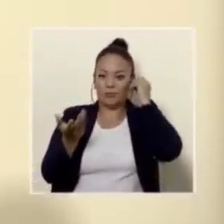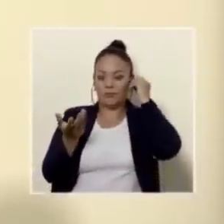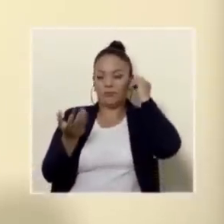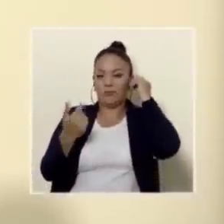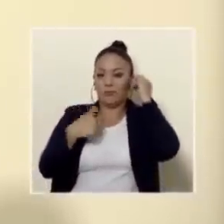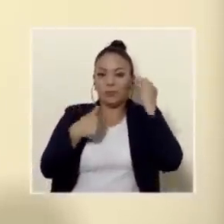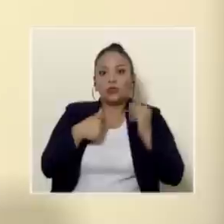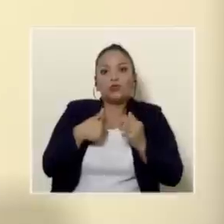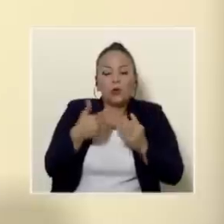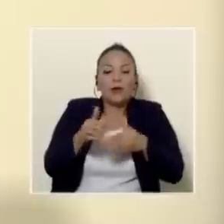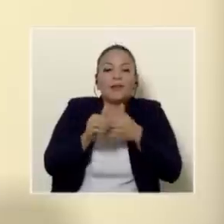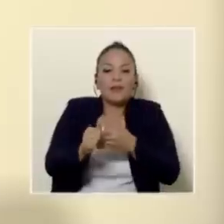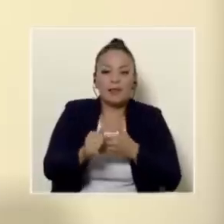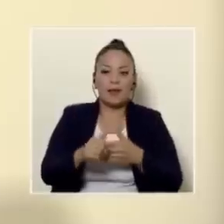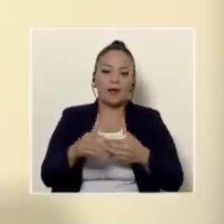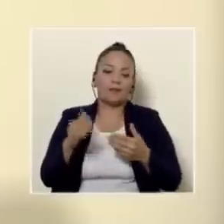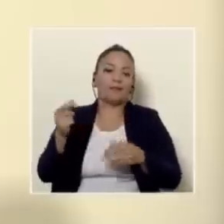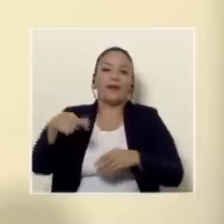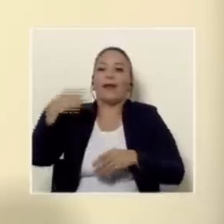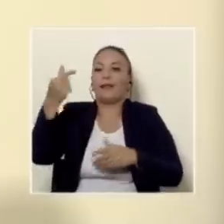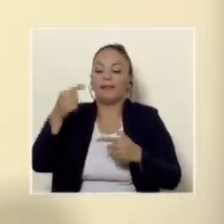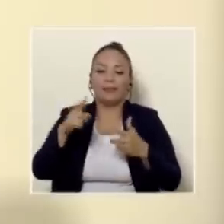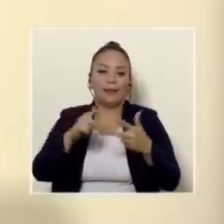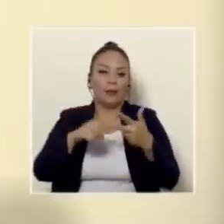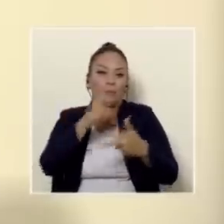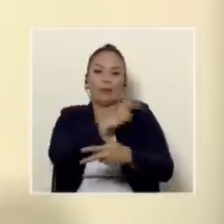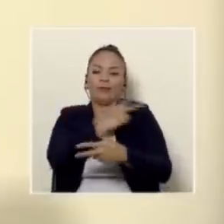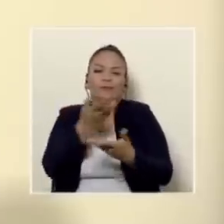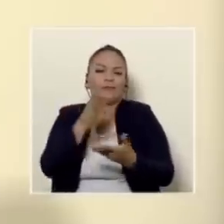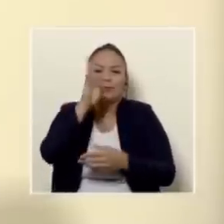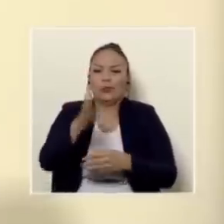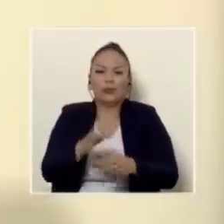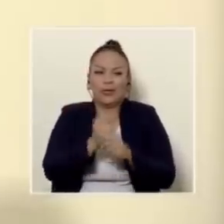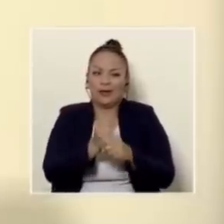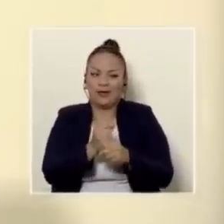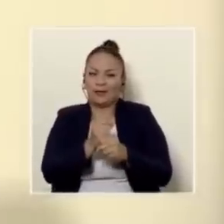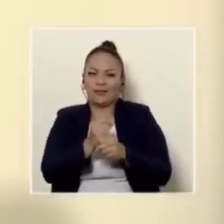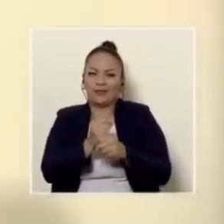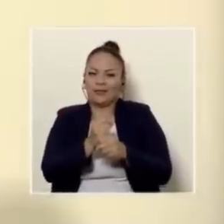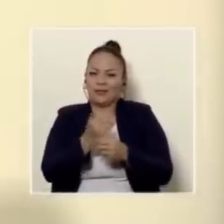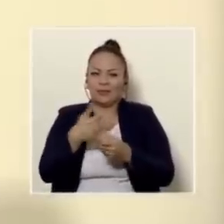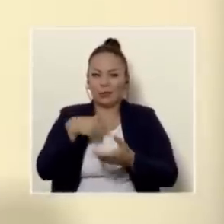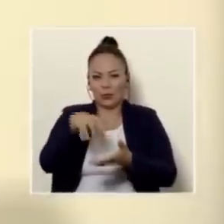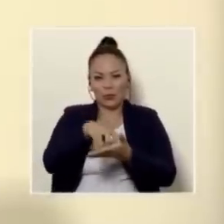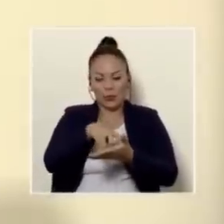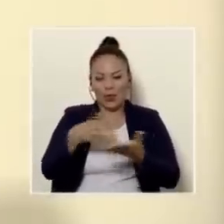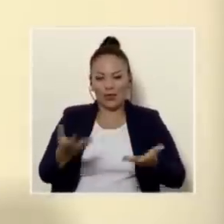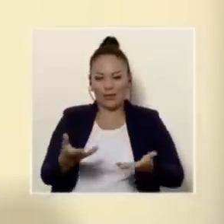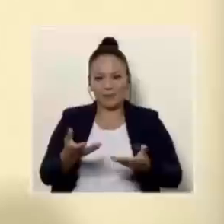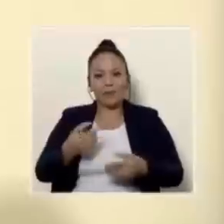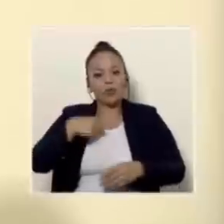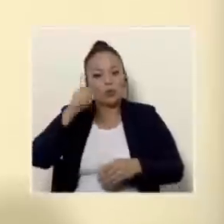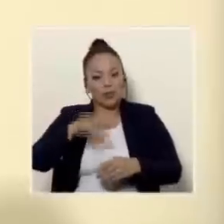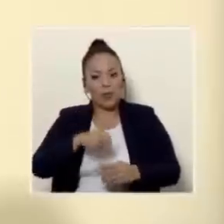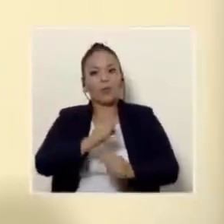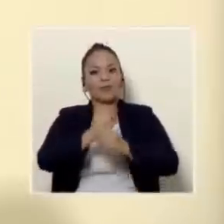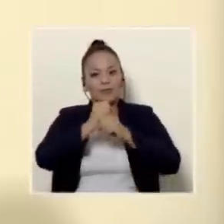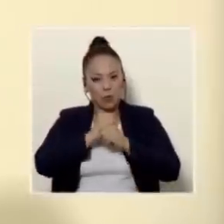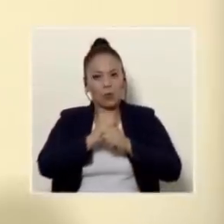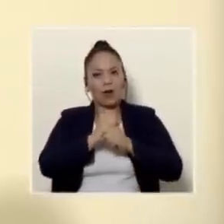gerente, como líder, como comandante, jamás lo haría si mi corazón está en asegurarme que